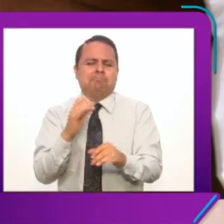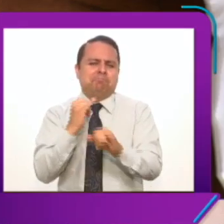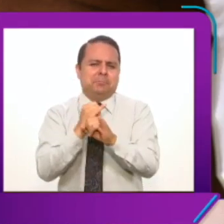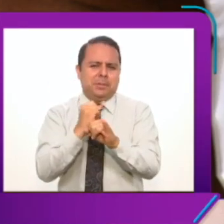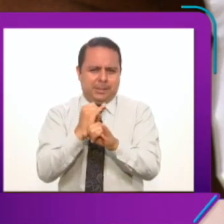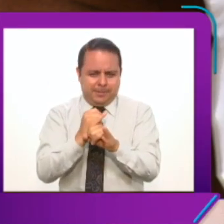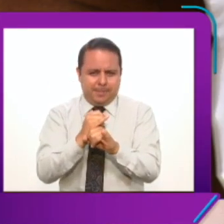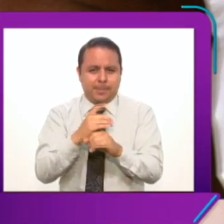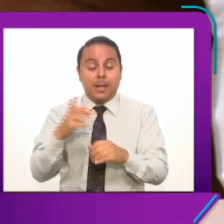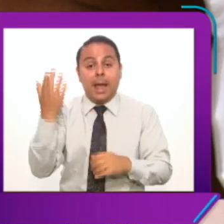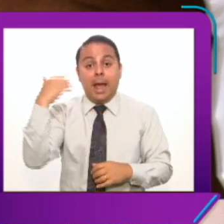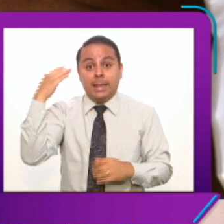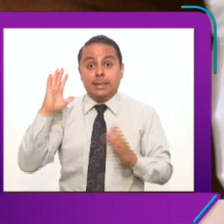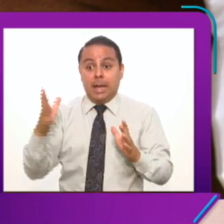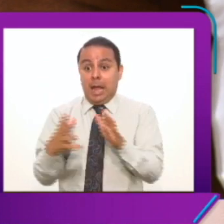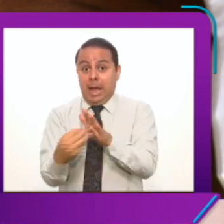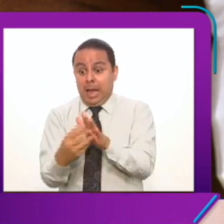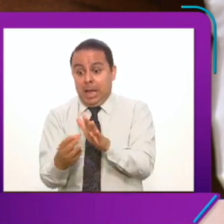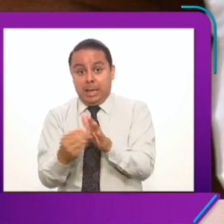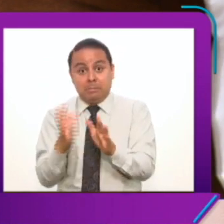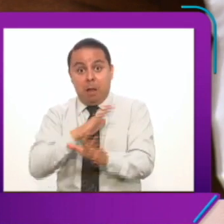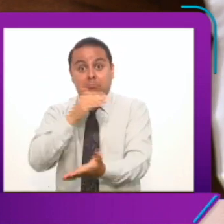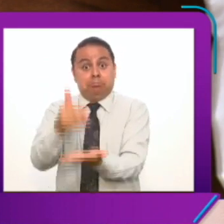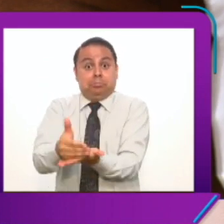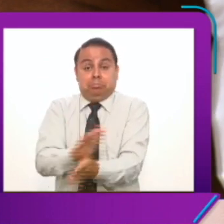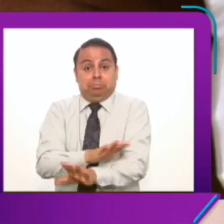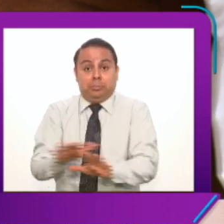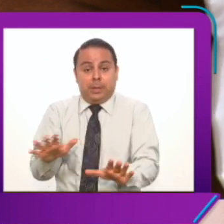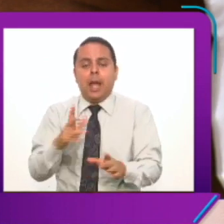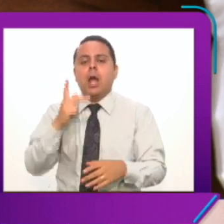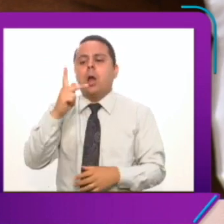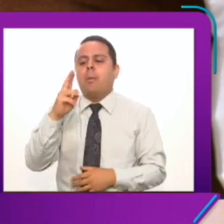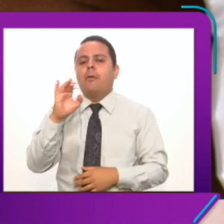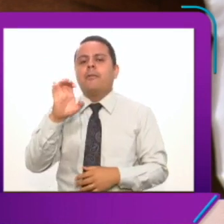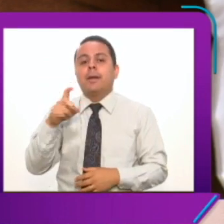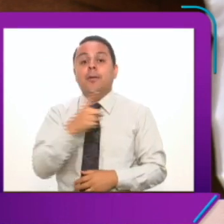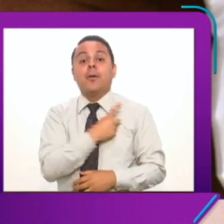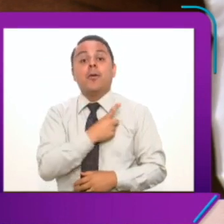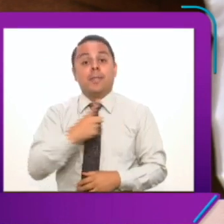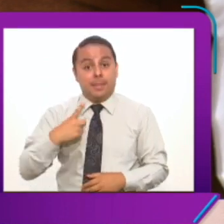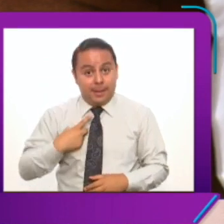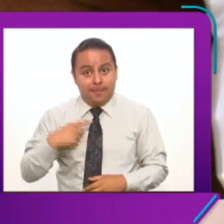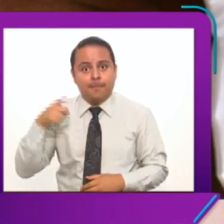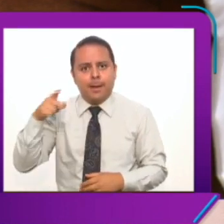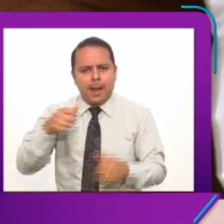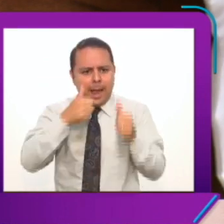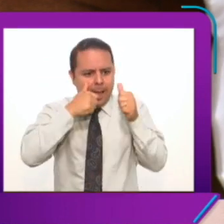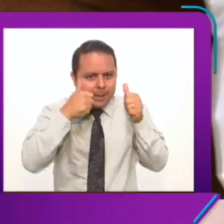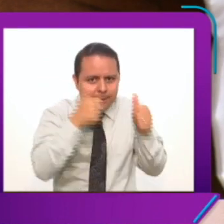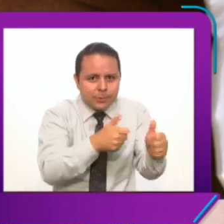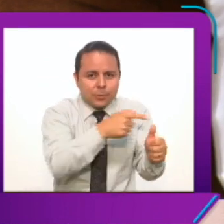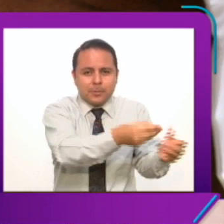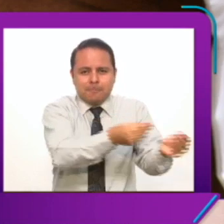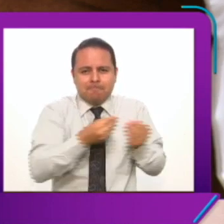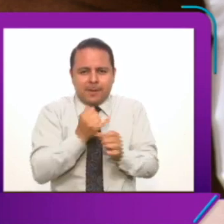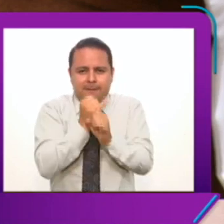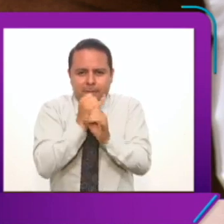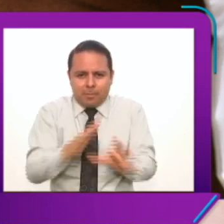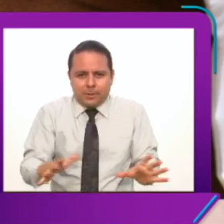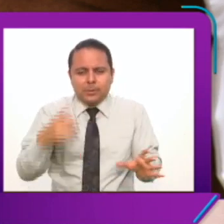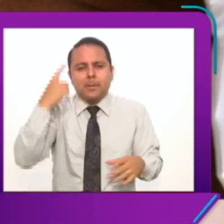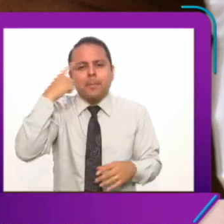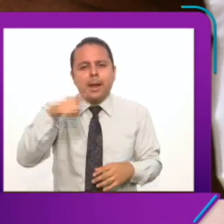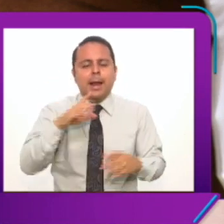aun y cuando la revista dejó de imprimirse, la Profeco debió haber atendido la solicitud de información en virtud de que dicho medio